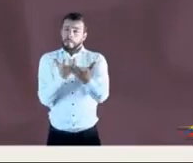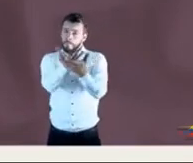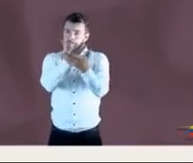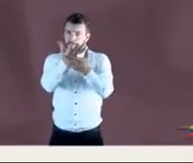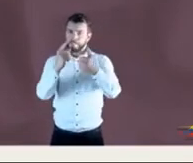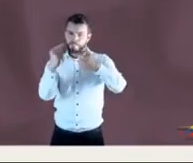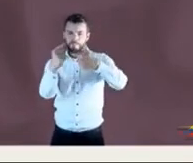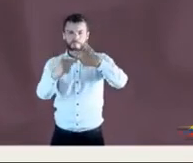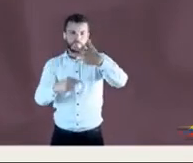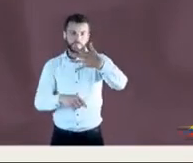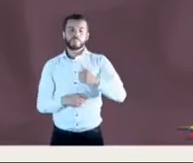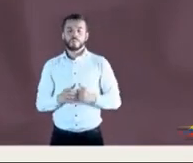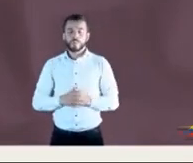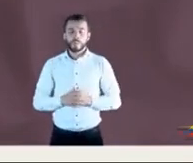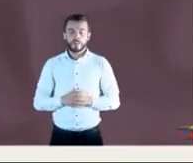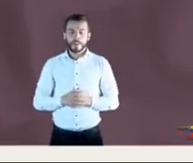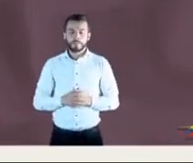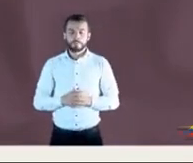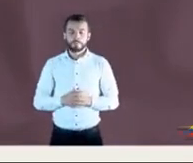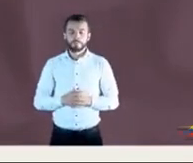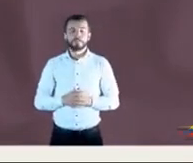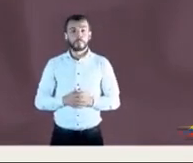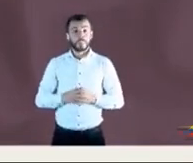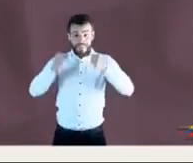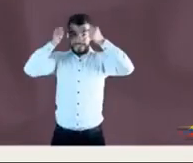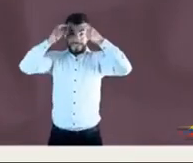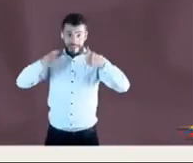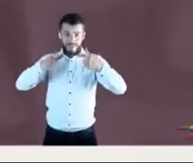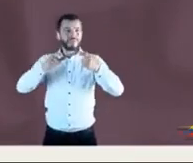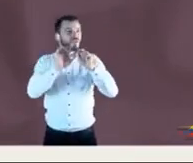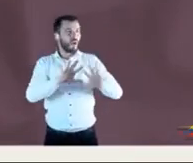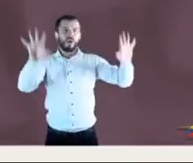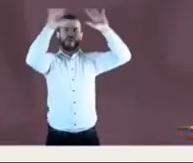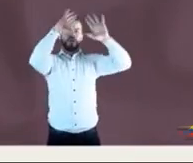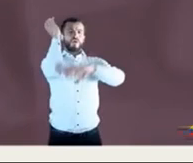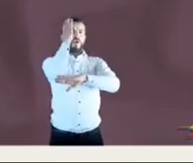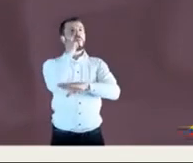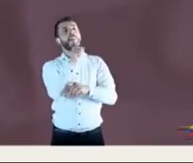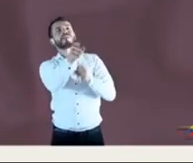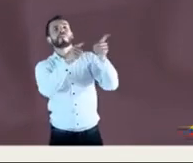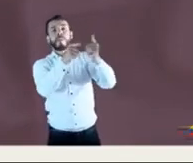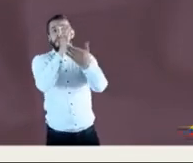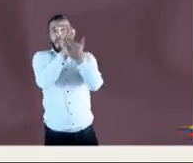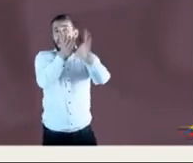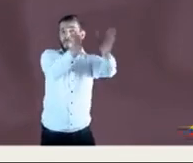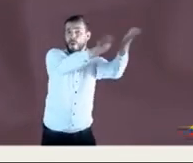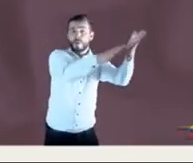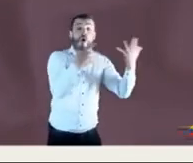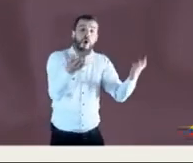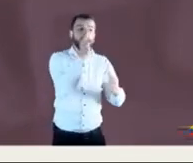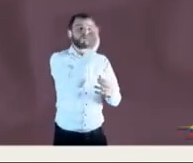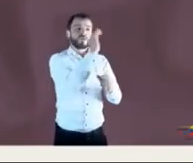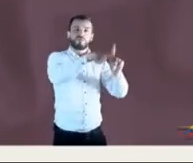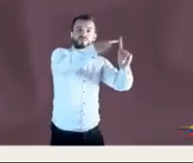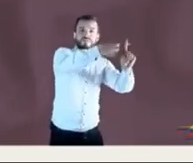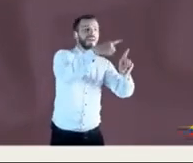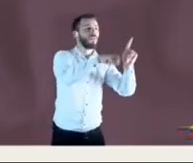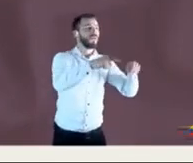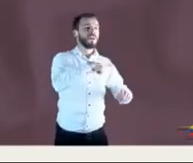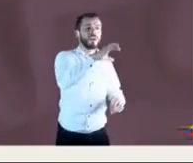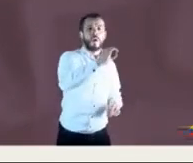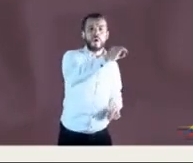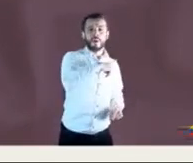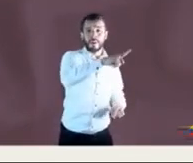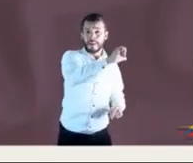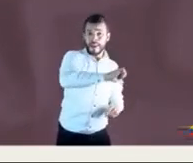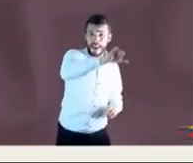siguientes. La presencia integral del Estado en estas zonas donde ocurren los homicidios y las amenazas en contra de líderes y